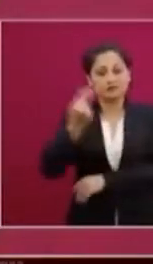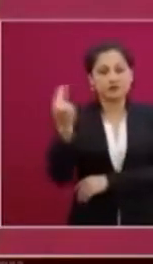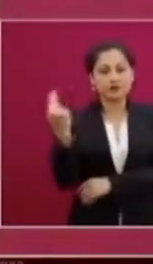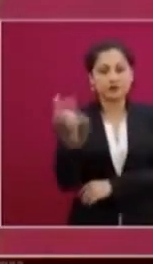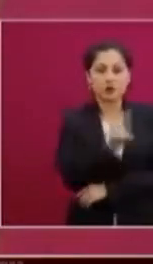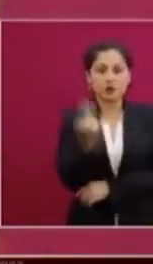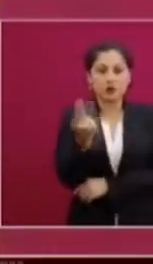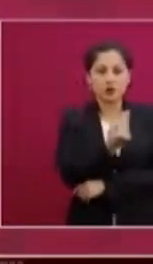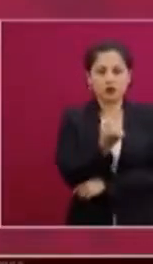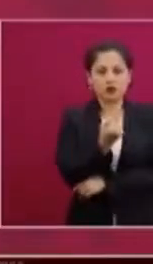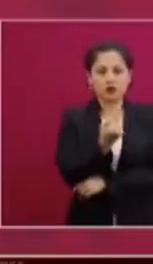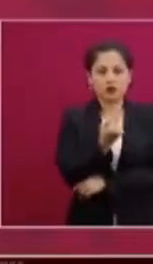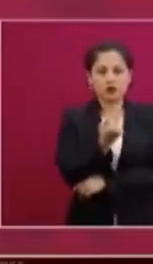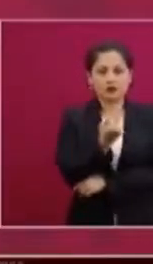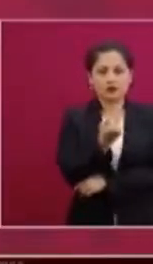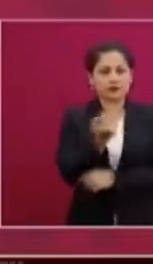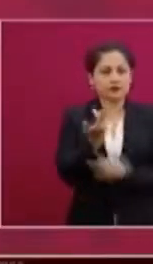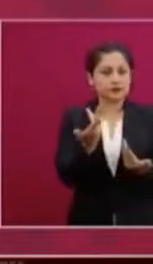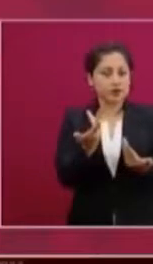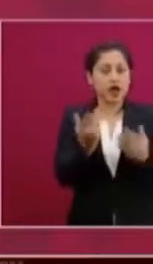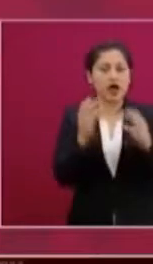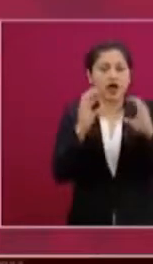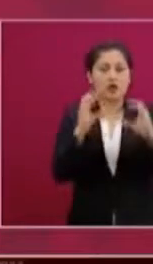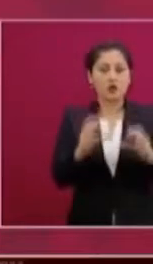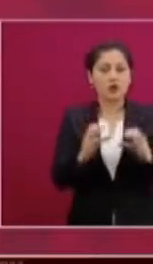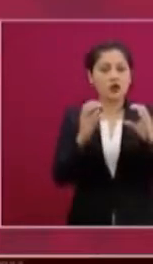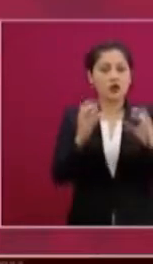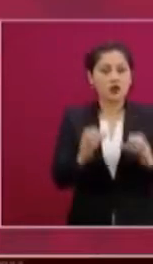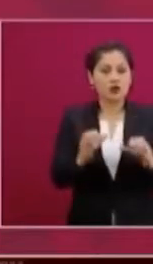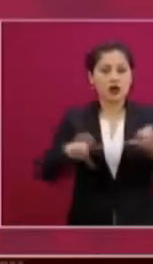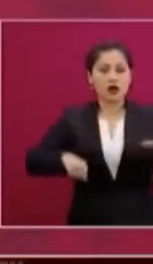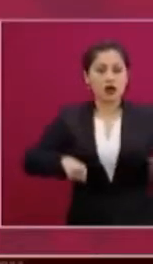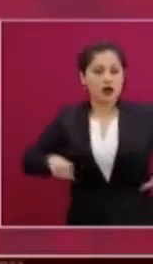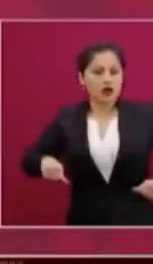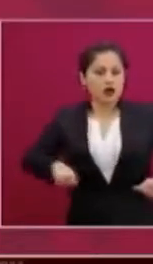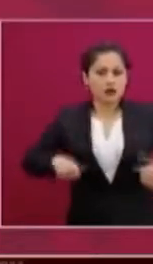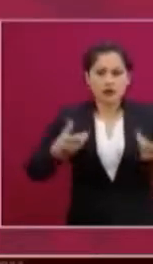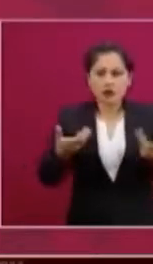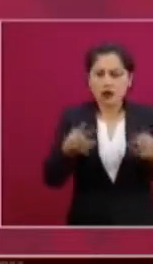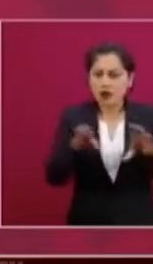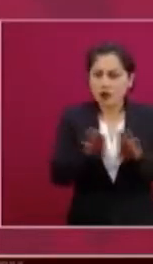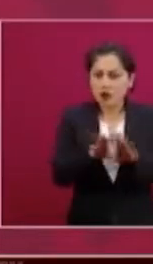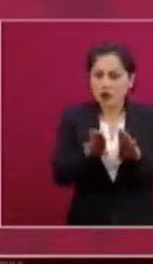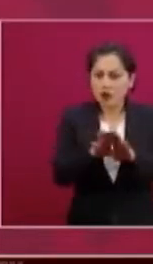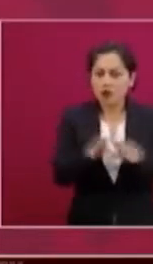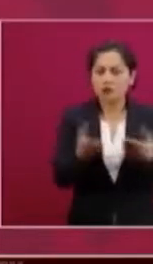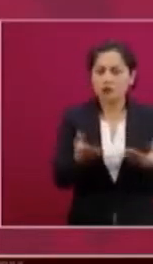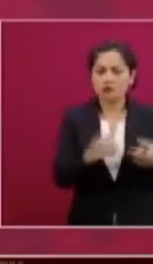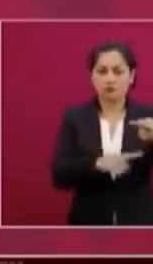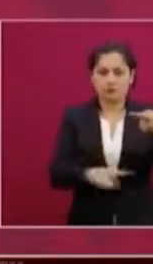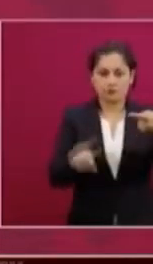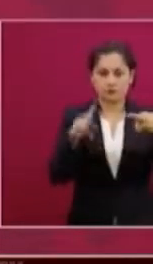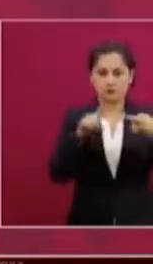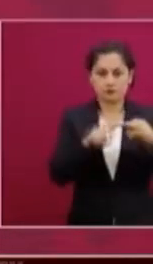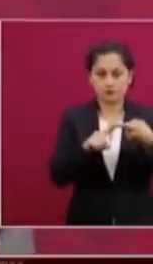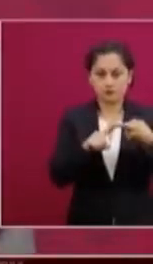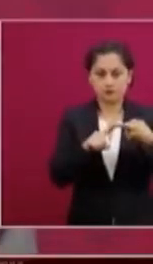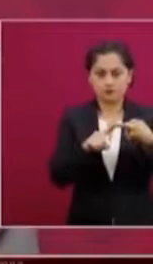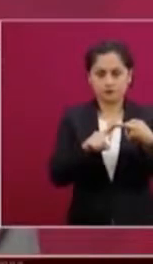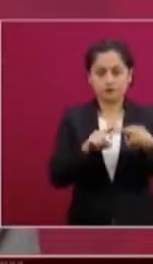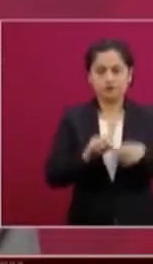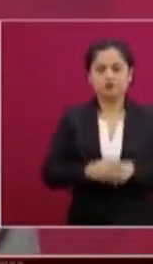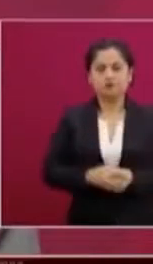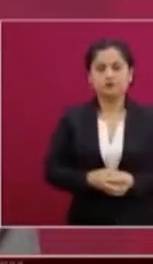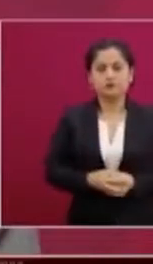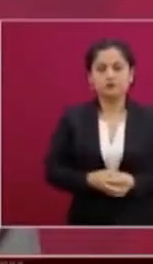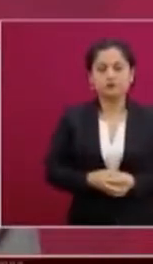responsables de este genocidio, fue que no tenía una ideología nacional, racional y coherente,